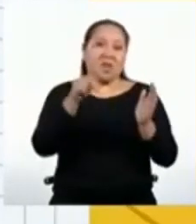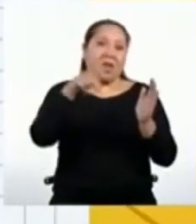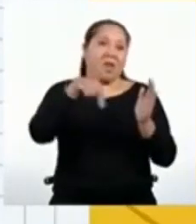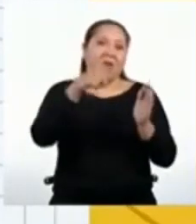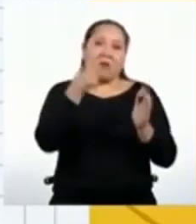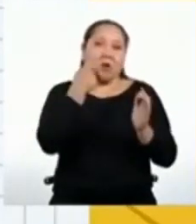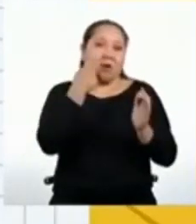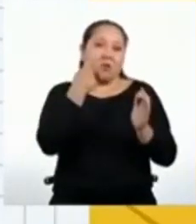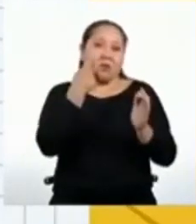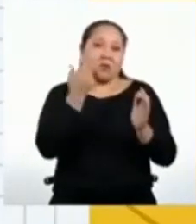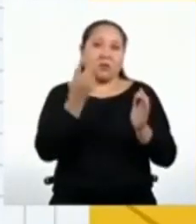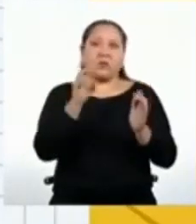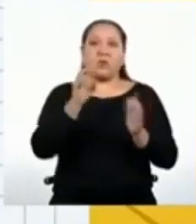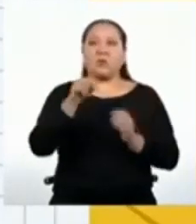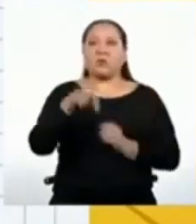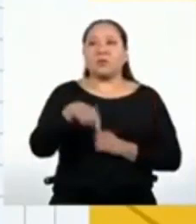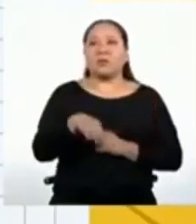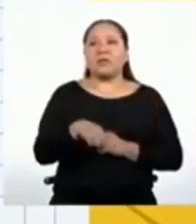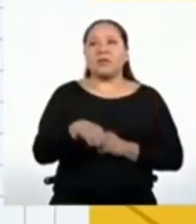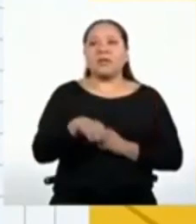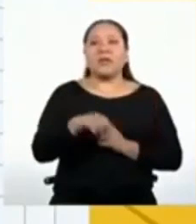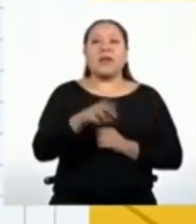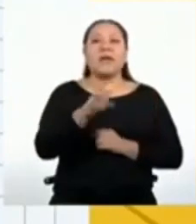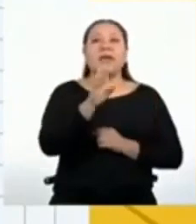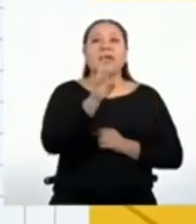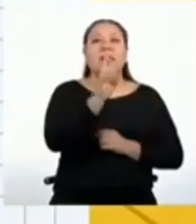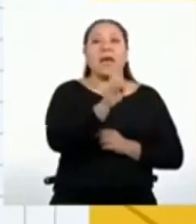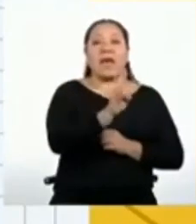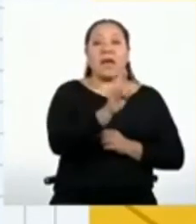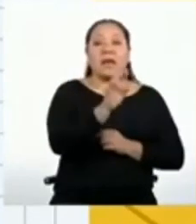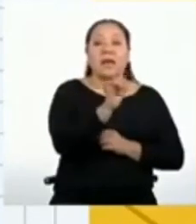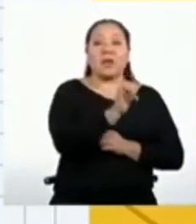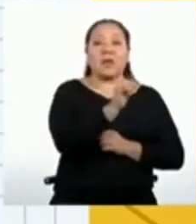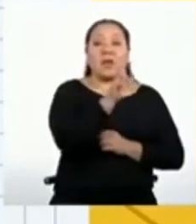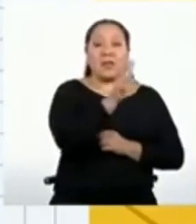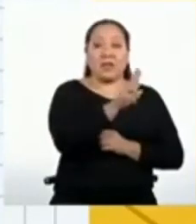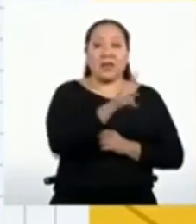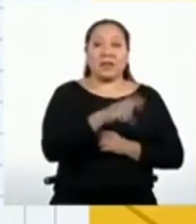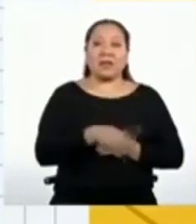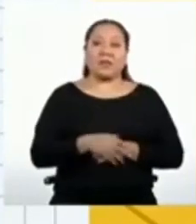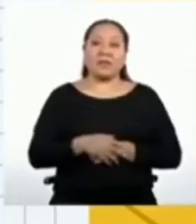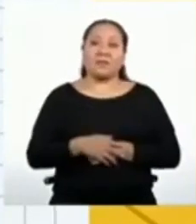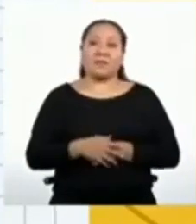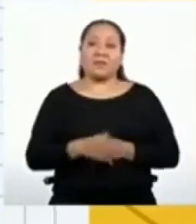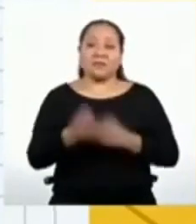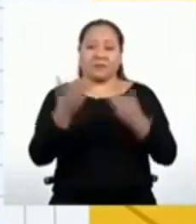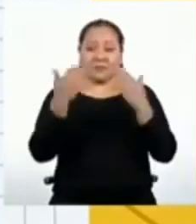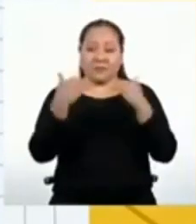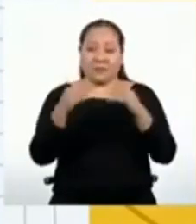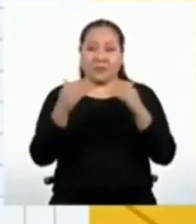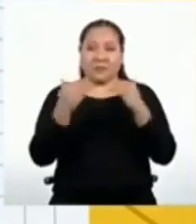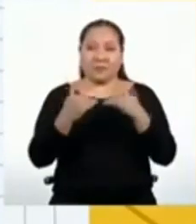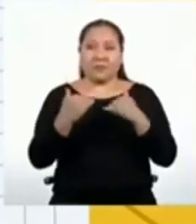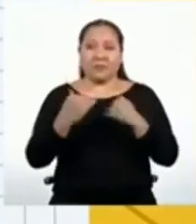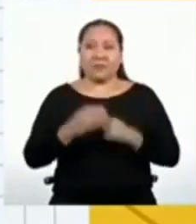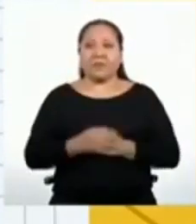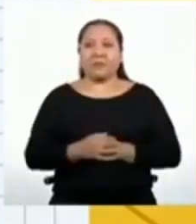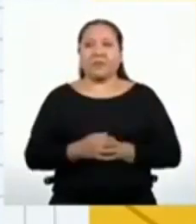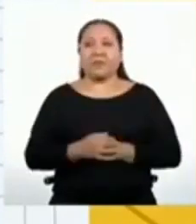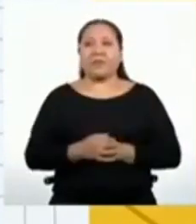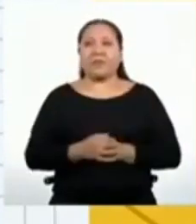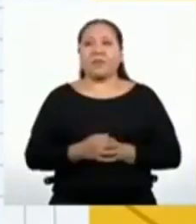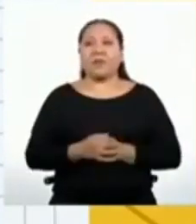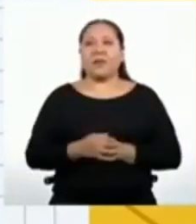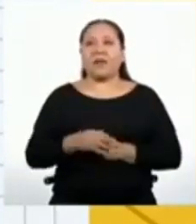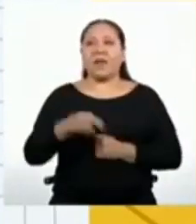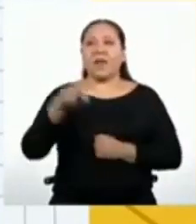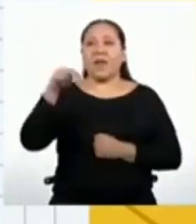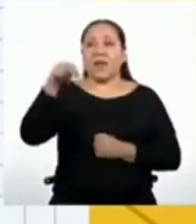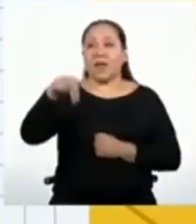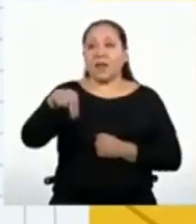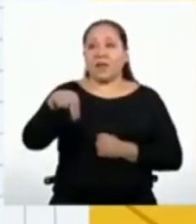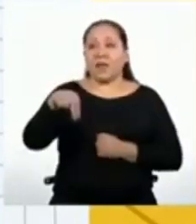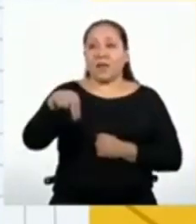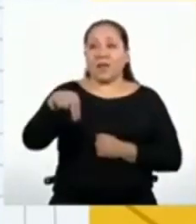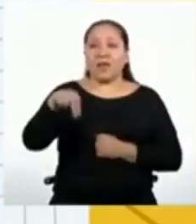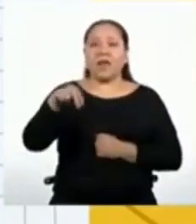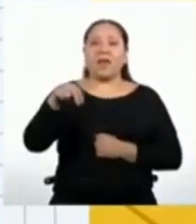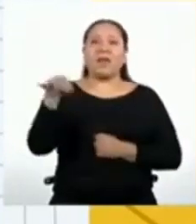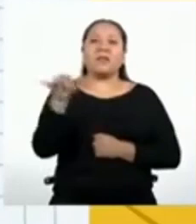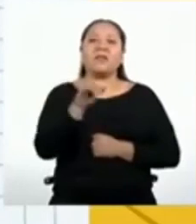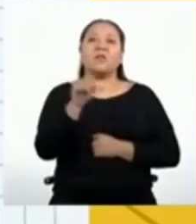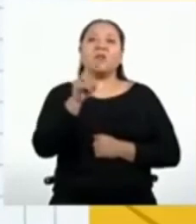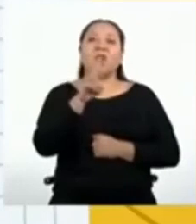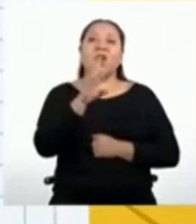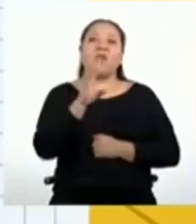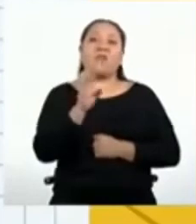conocemos y la razón aritmética es el número 3. Desarrollando obtenemos que n es igual a